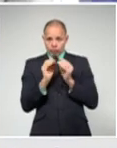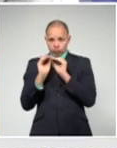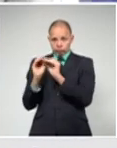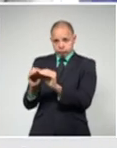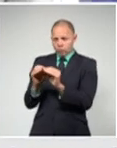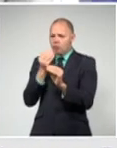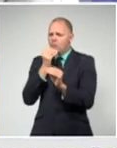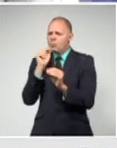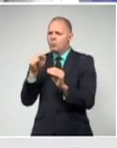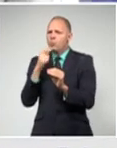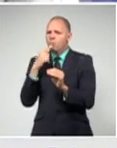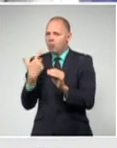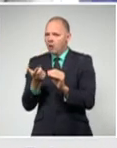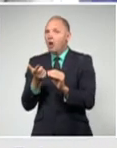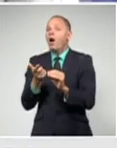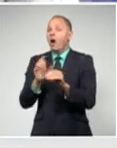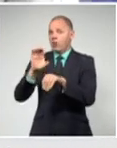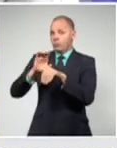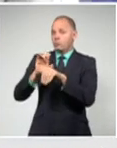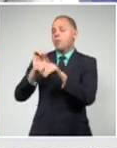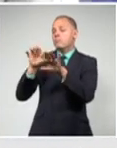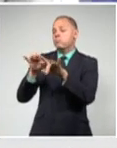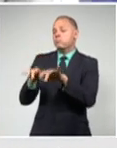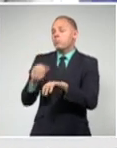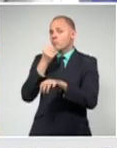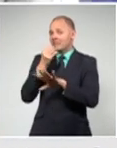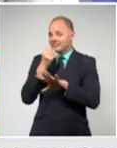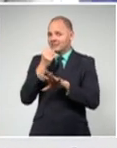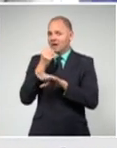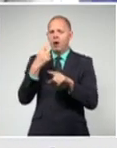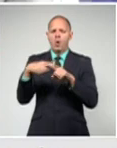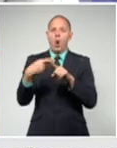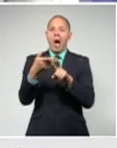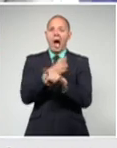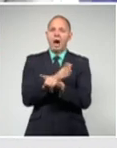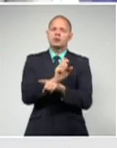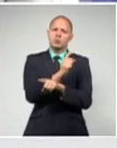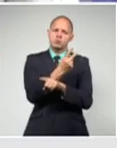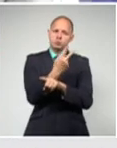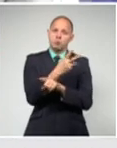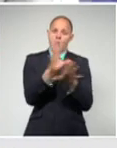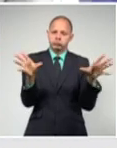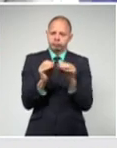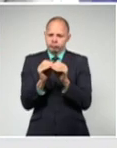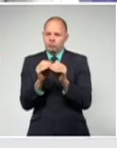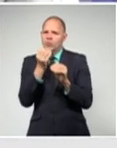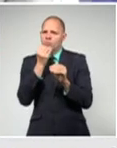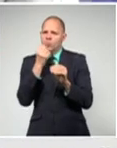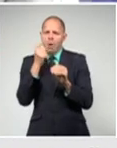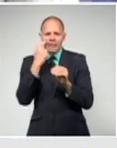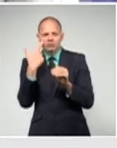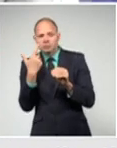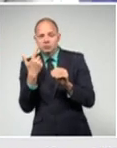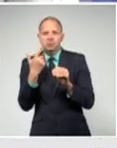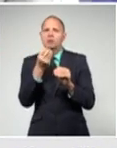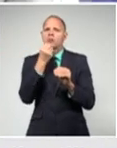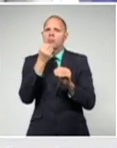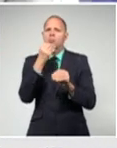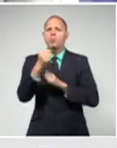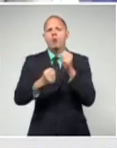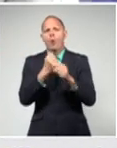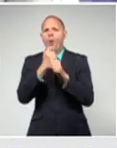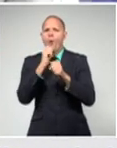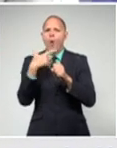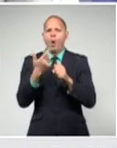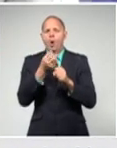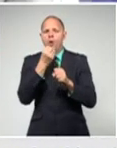fase 3 complementarán los datos de eficacia de este ensayo fase 3 y evaluará la reducción